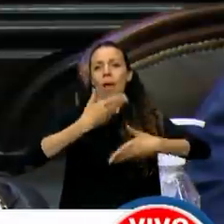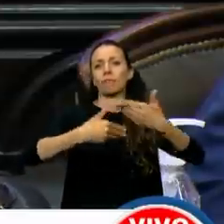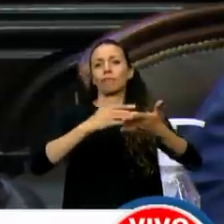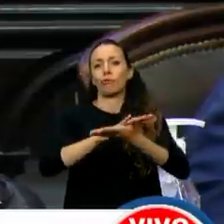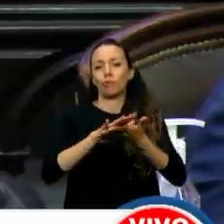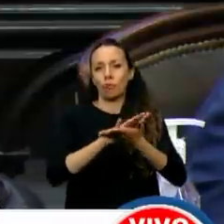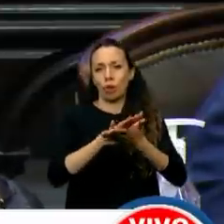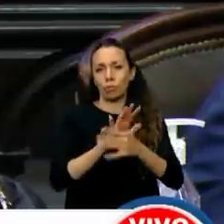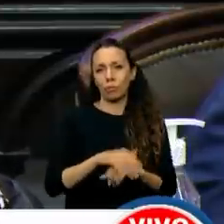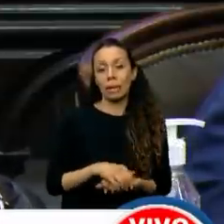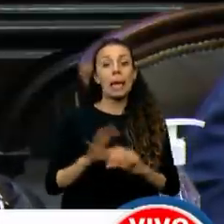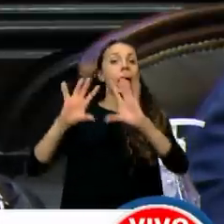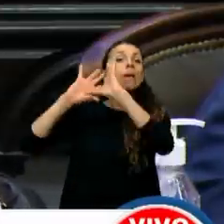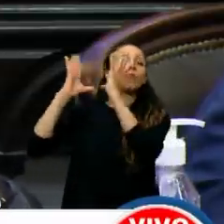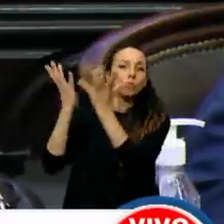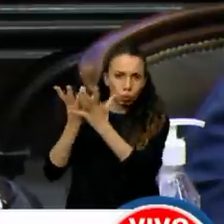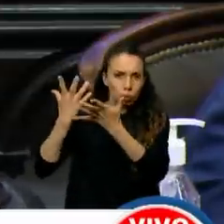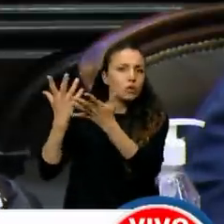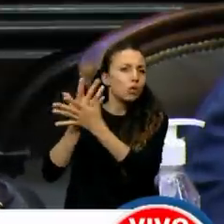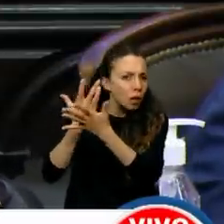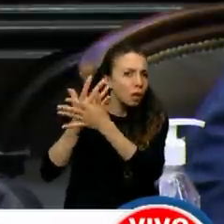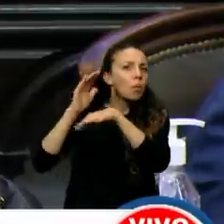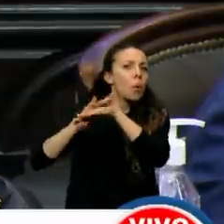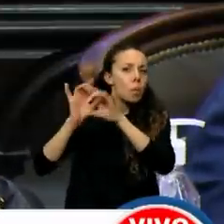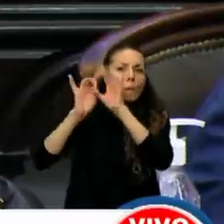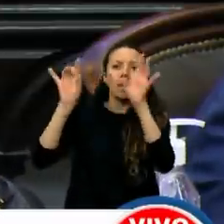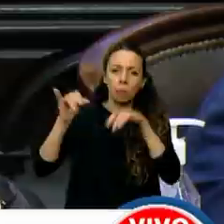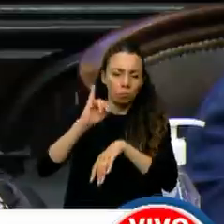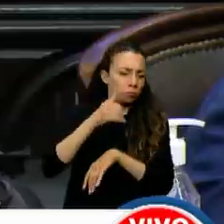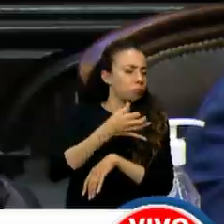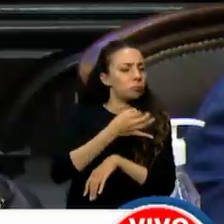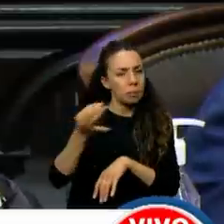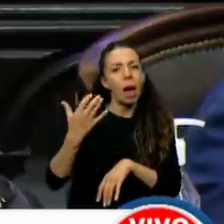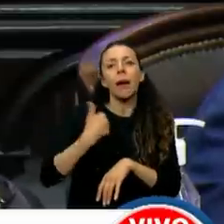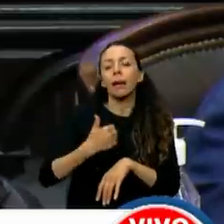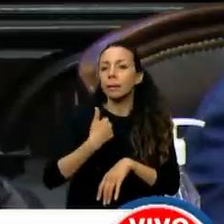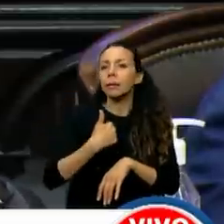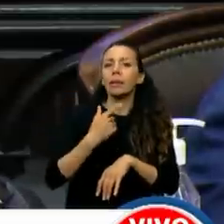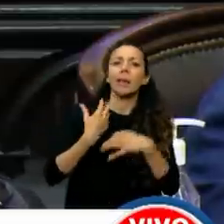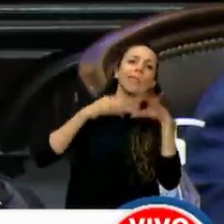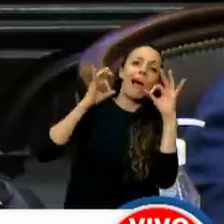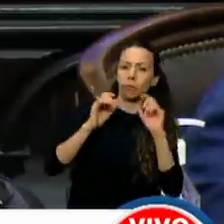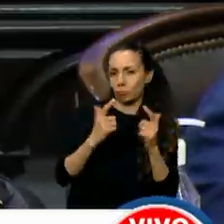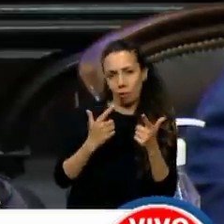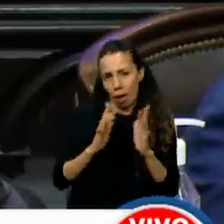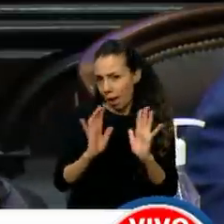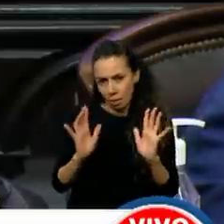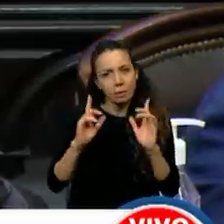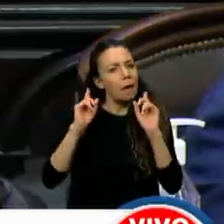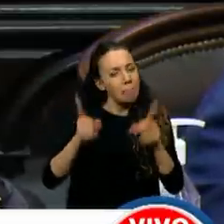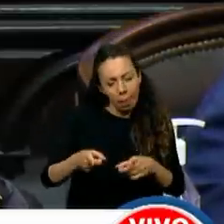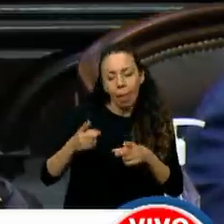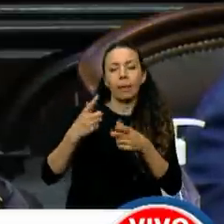sufriendo efe efectivamente argentina no estuvo exenta de esto pero claramente con las decisiones la